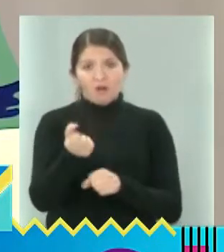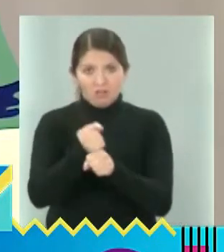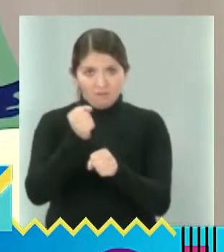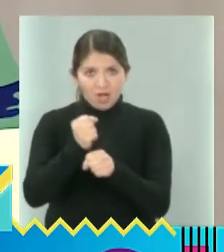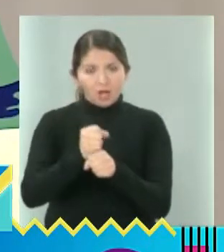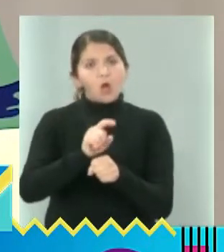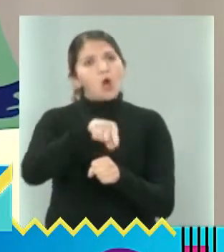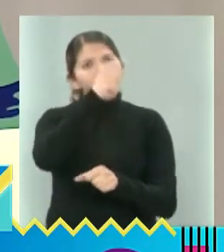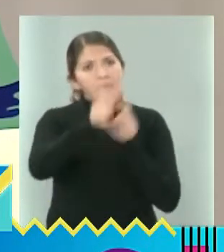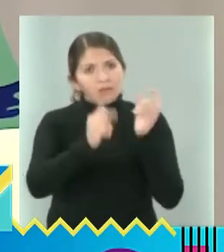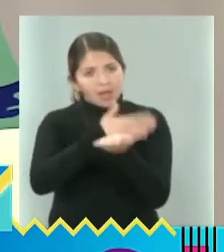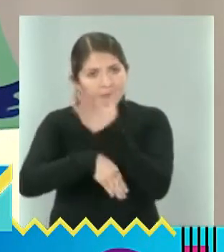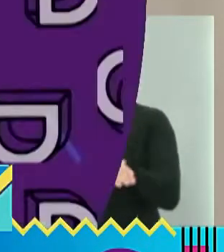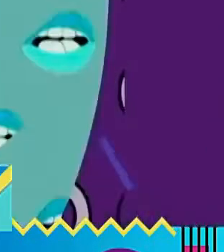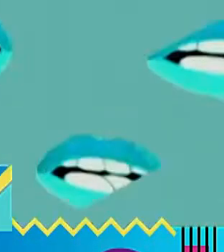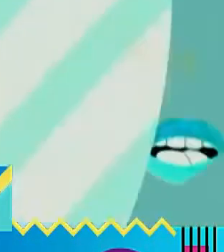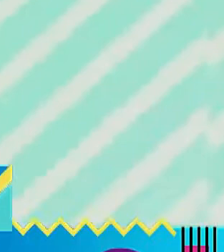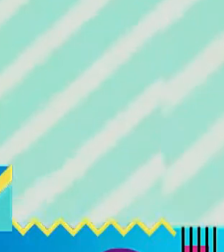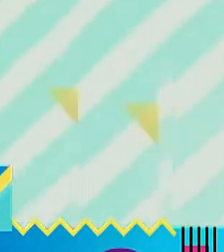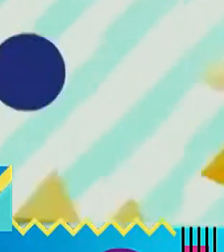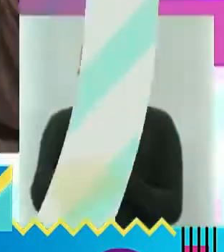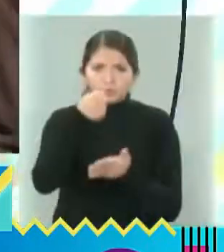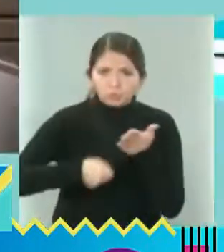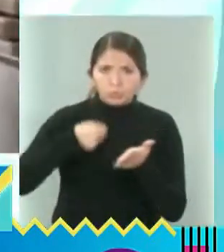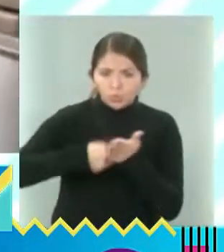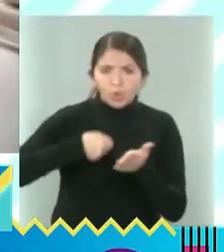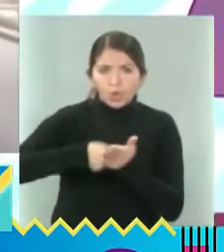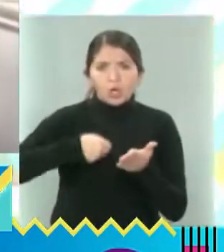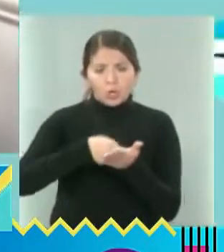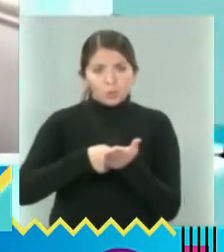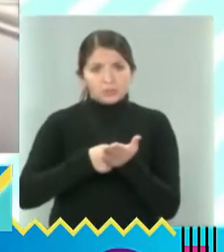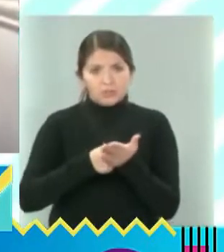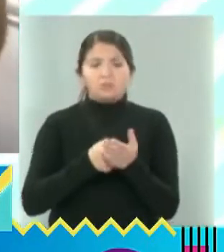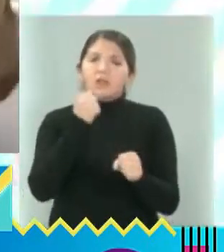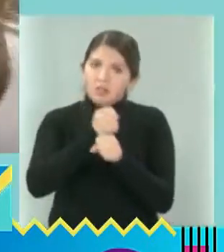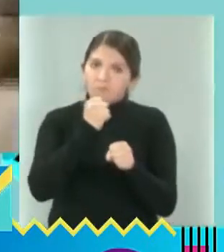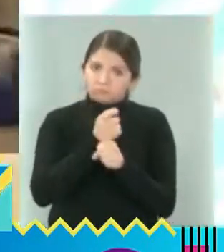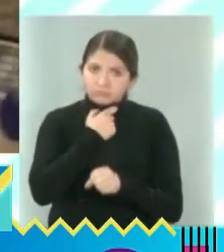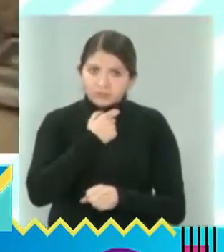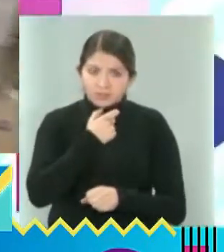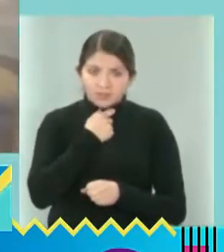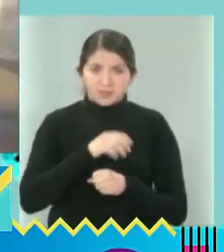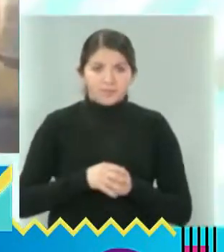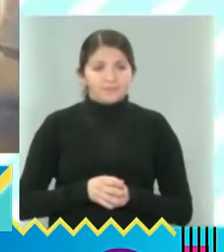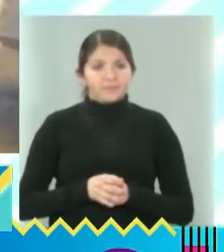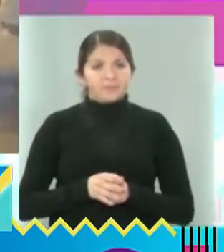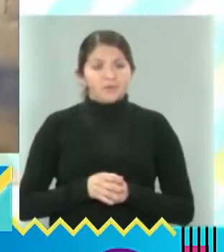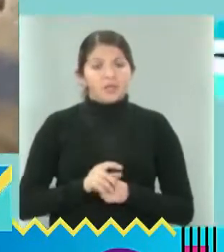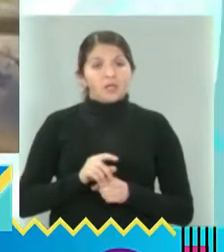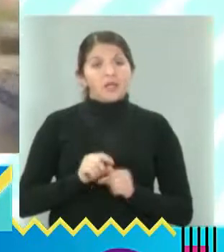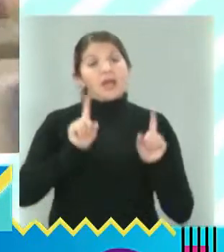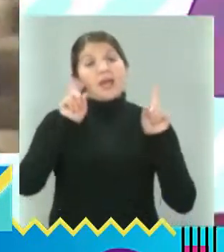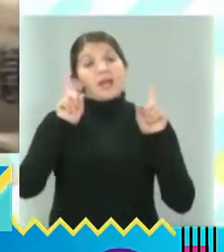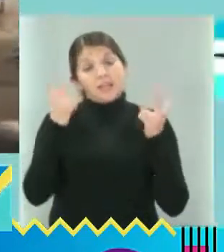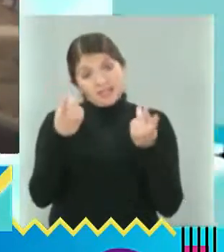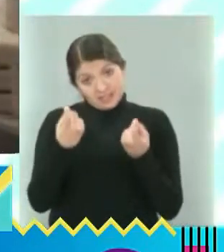muchos otros también están peleándola por esto de ser parte del sistema laboral. A su vez, otra de las necesidades que se me